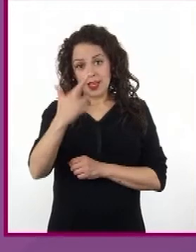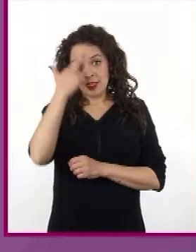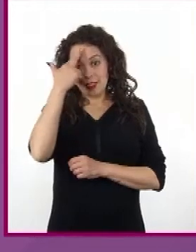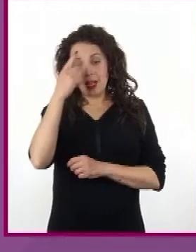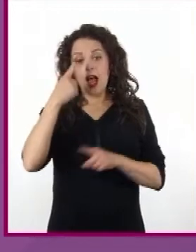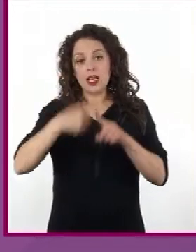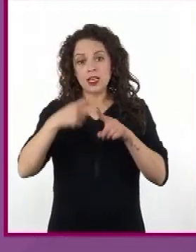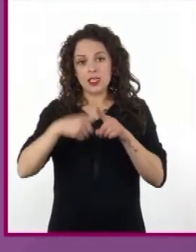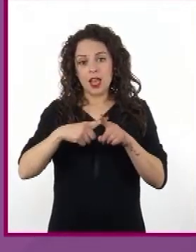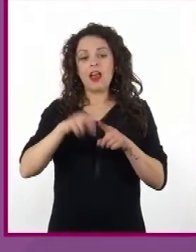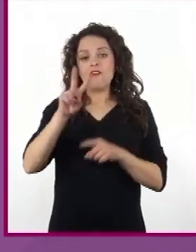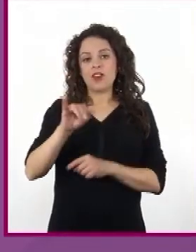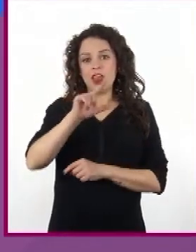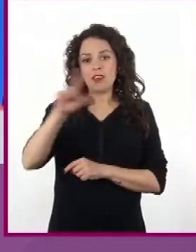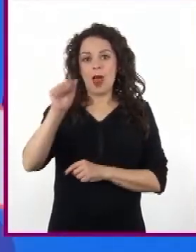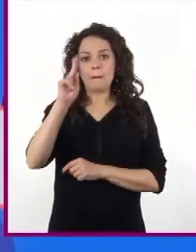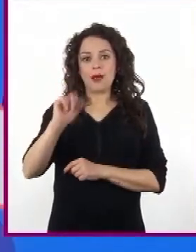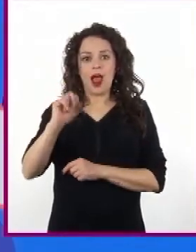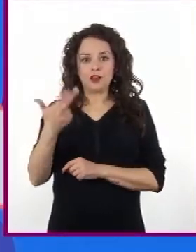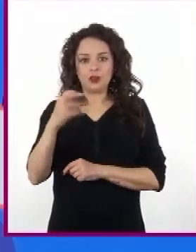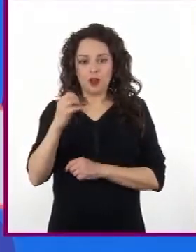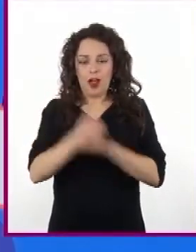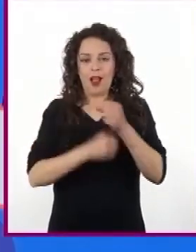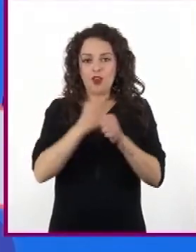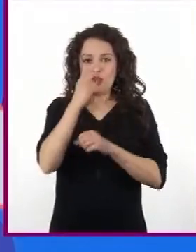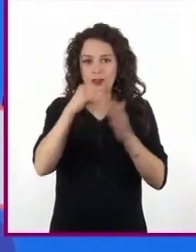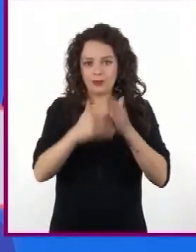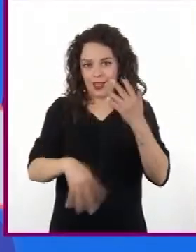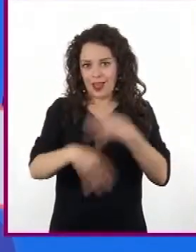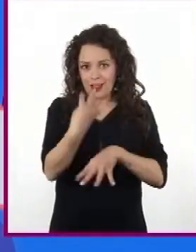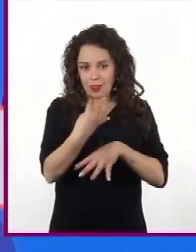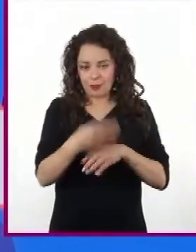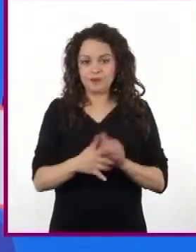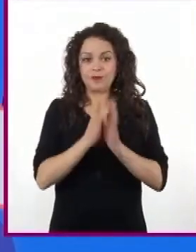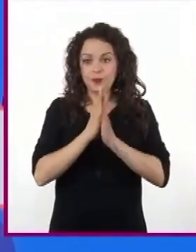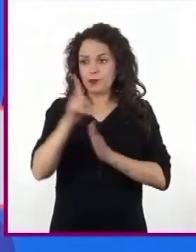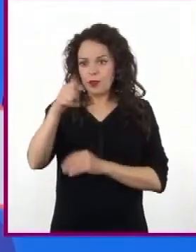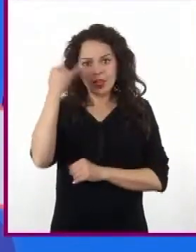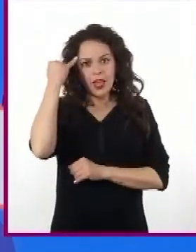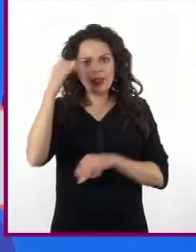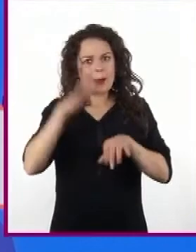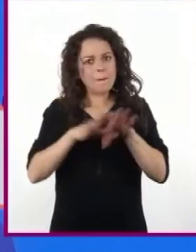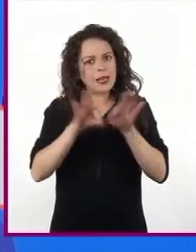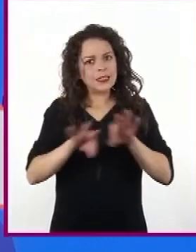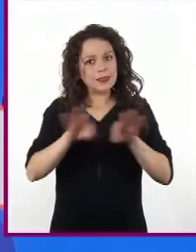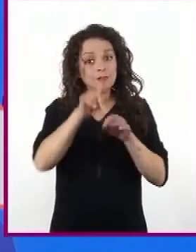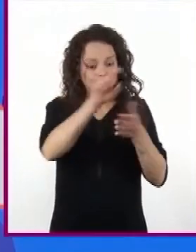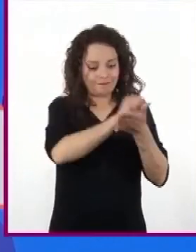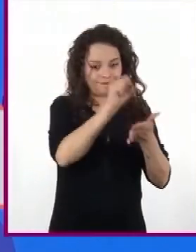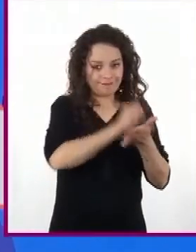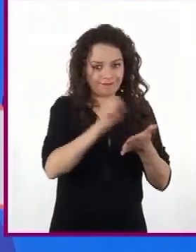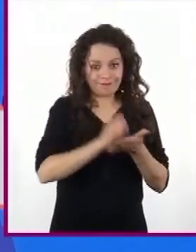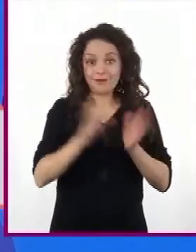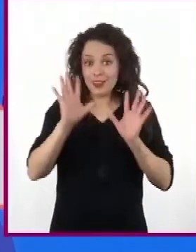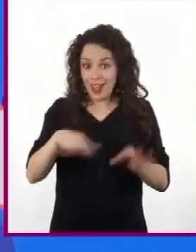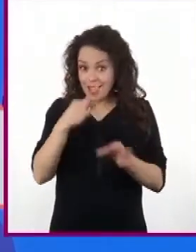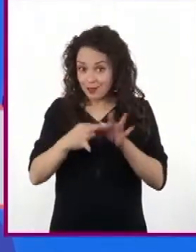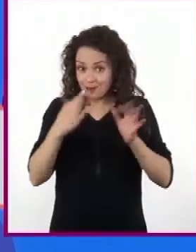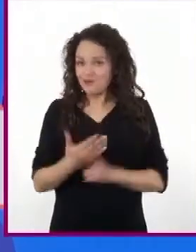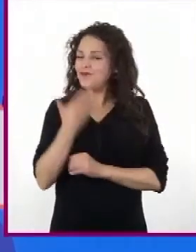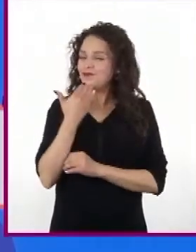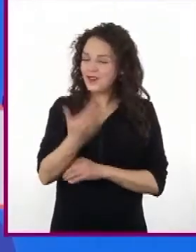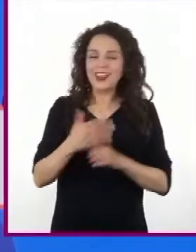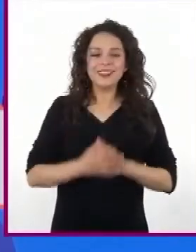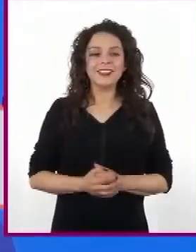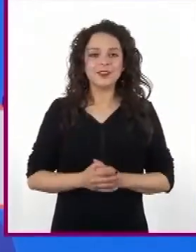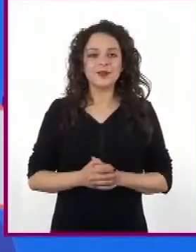Villa, de 2014. Les pedimos tomar nota de las ideas más relevantes. ¿Listas y listos? Bien.